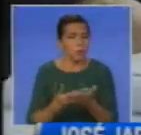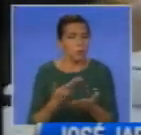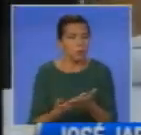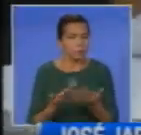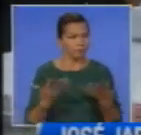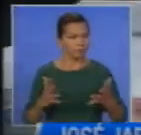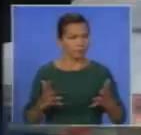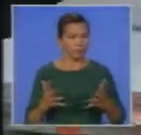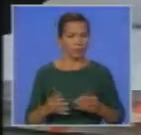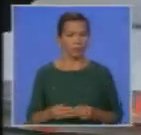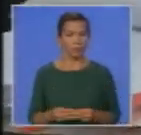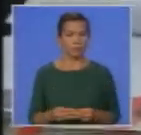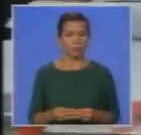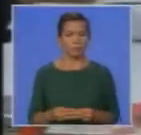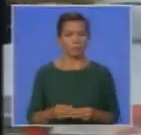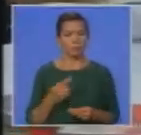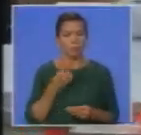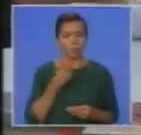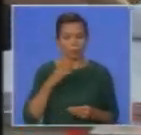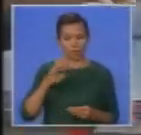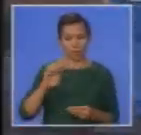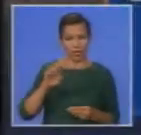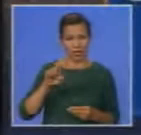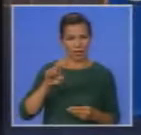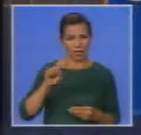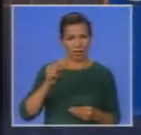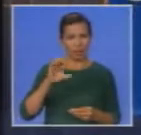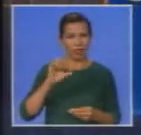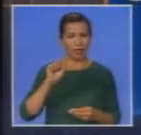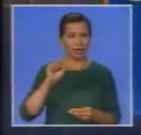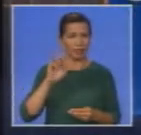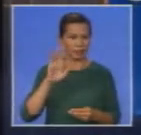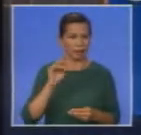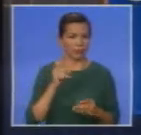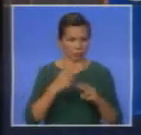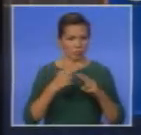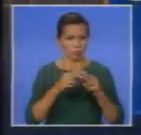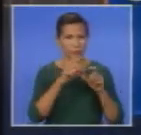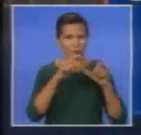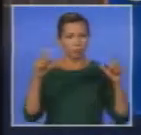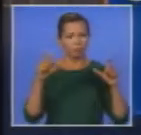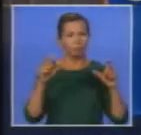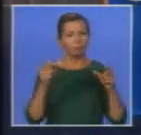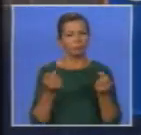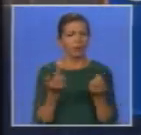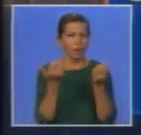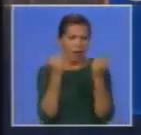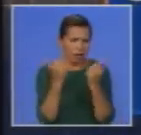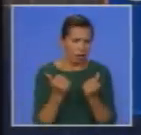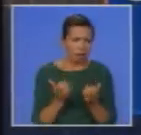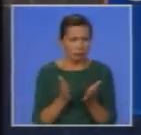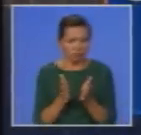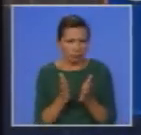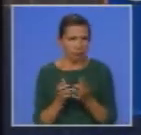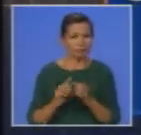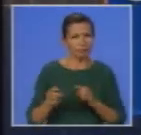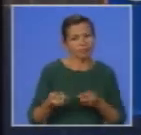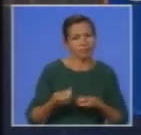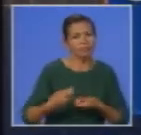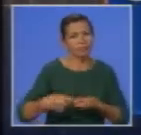mecanismos. Por ejemplo, Escastel, empresa acusada que se dedicaba a la exportación de equipos artesanales, que tenía un costo